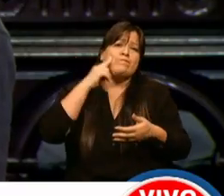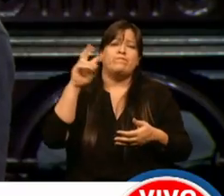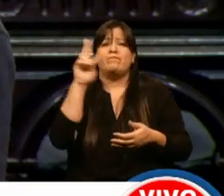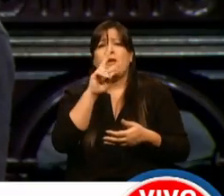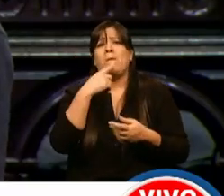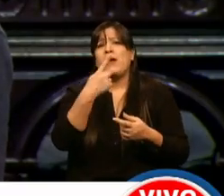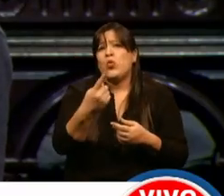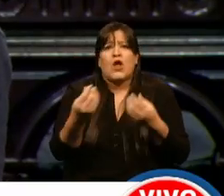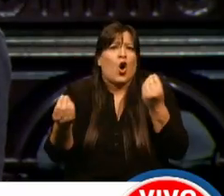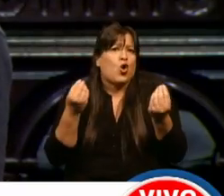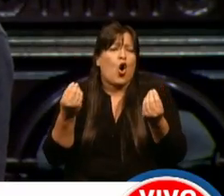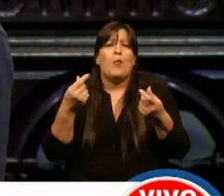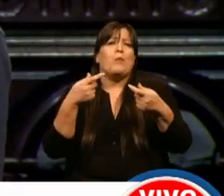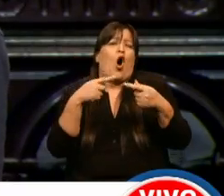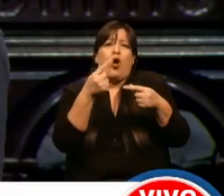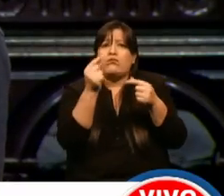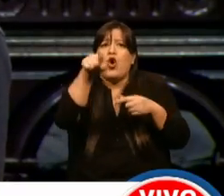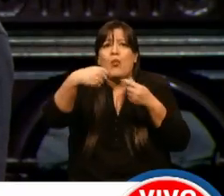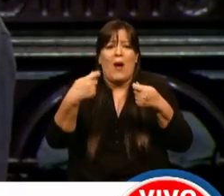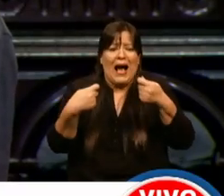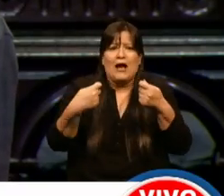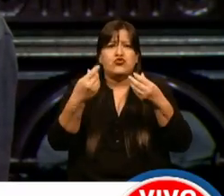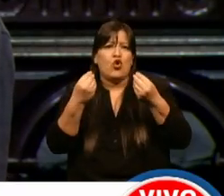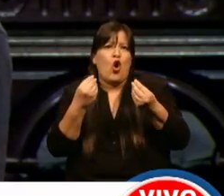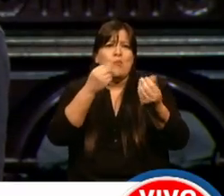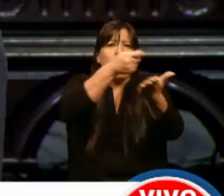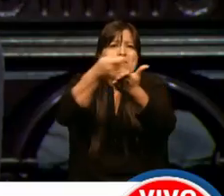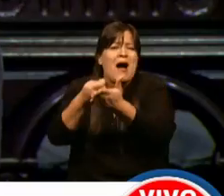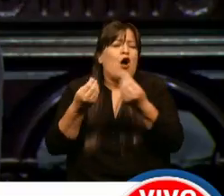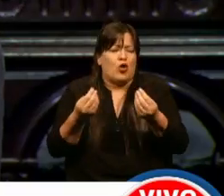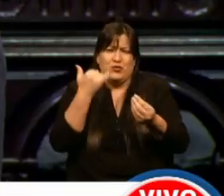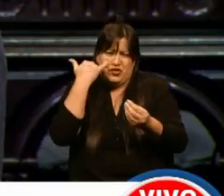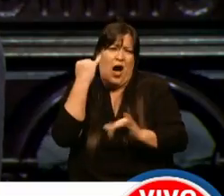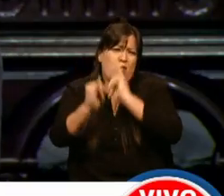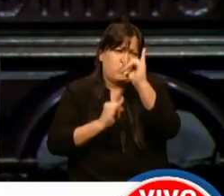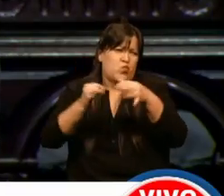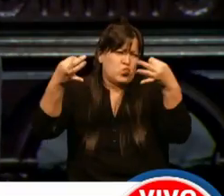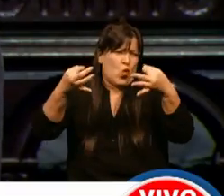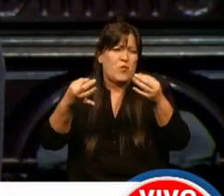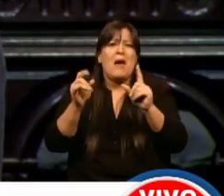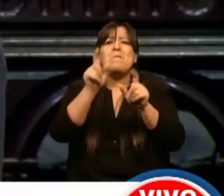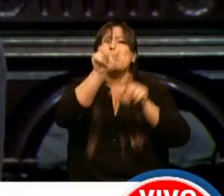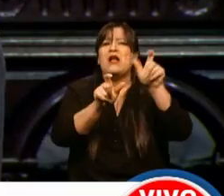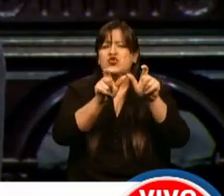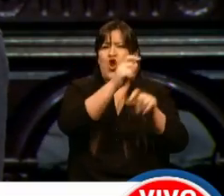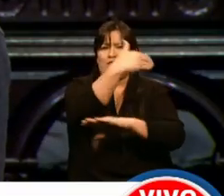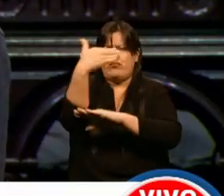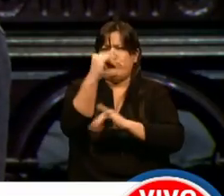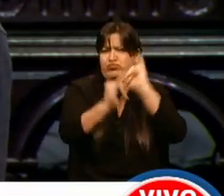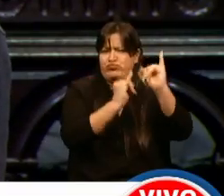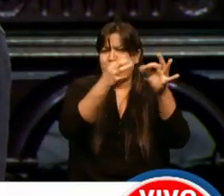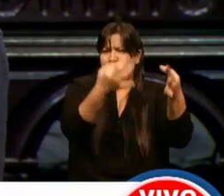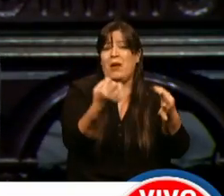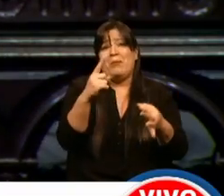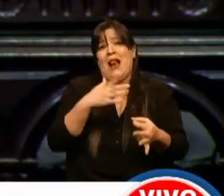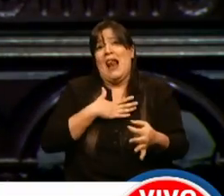preguntándose cómo se va a financiar esto queda fue bien explicado por quienes me antecedieron en la palabra es